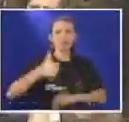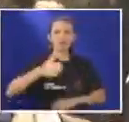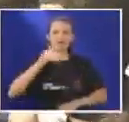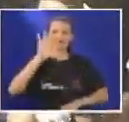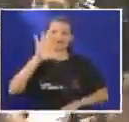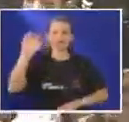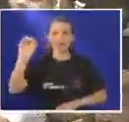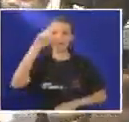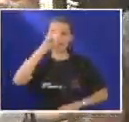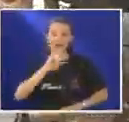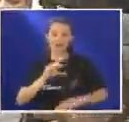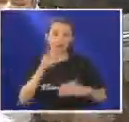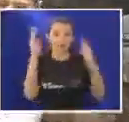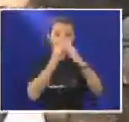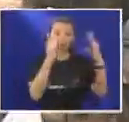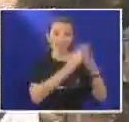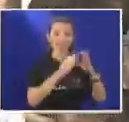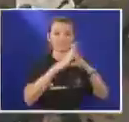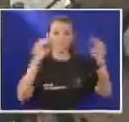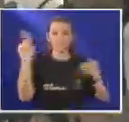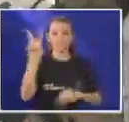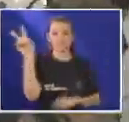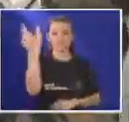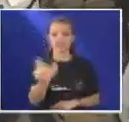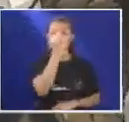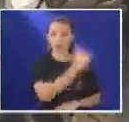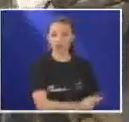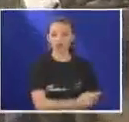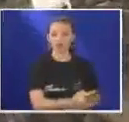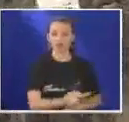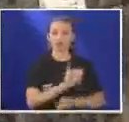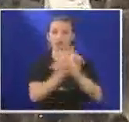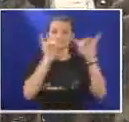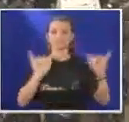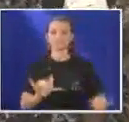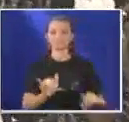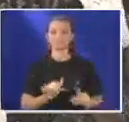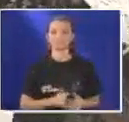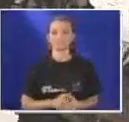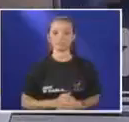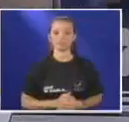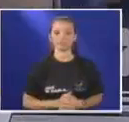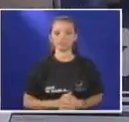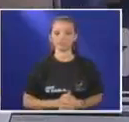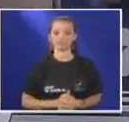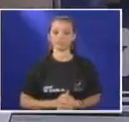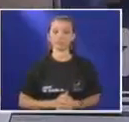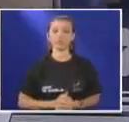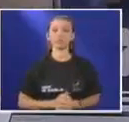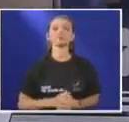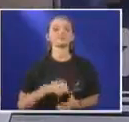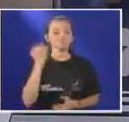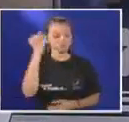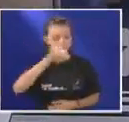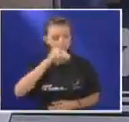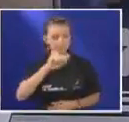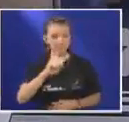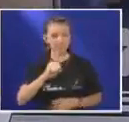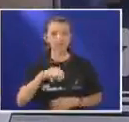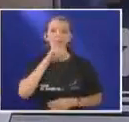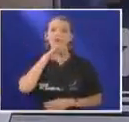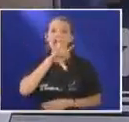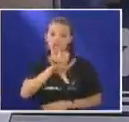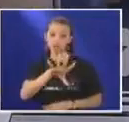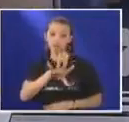en los hogares de todos los venezolanos. Oscar Zambrano, El Observador. Así es, pero toda historia